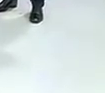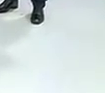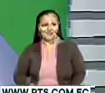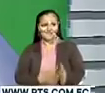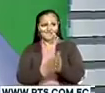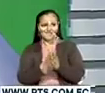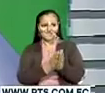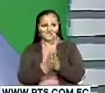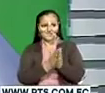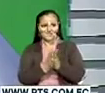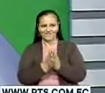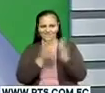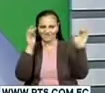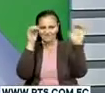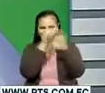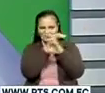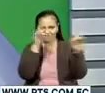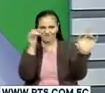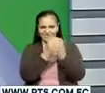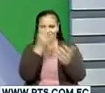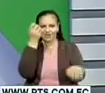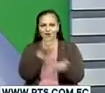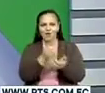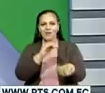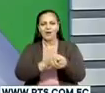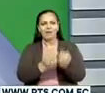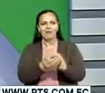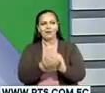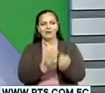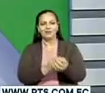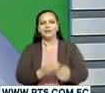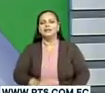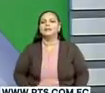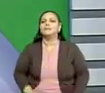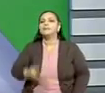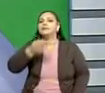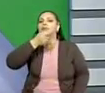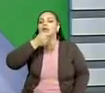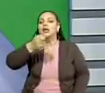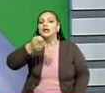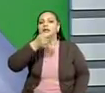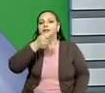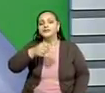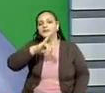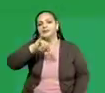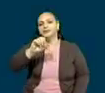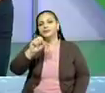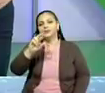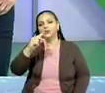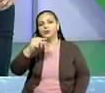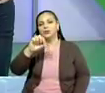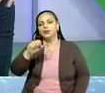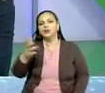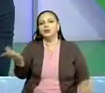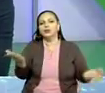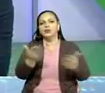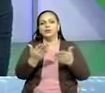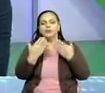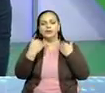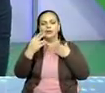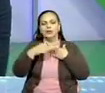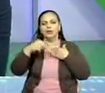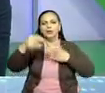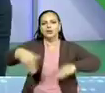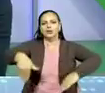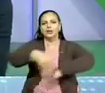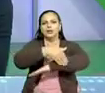Muy buenos días. Nos vamos a enlazar inmediatamente con Jorge Salazar, quien se encuentra en la avenida Pedro Menéndez Gilbert, para que nos cuente